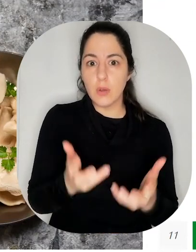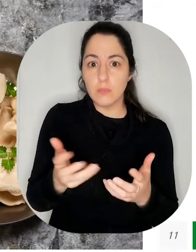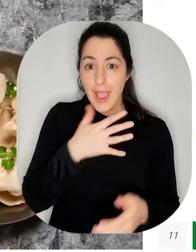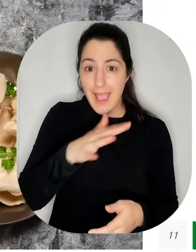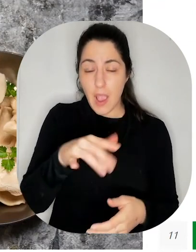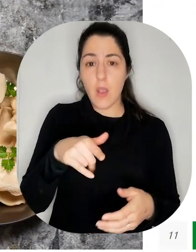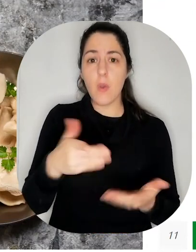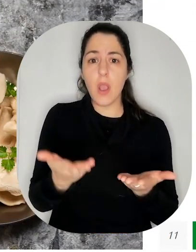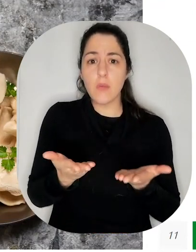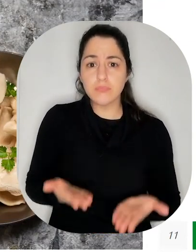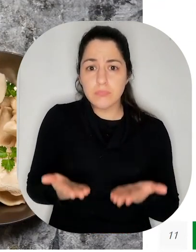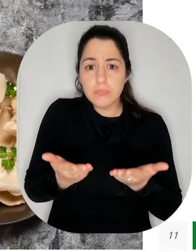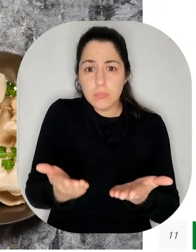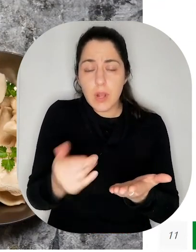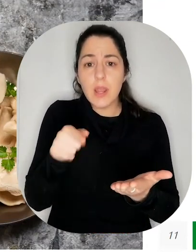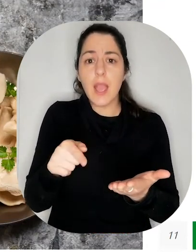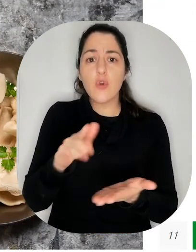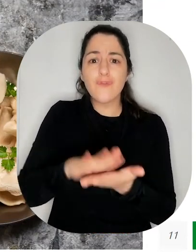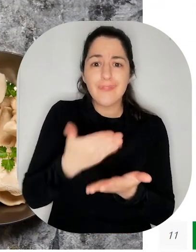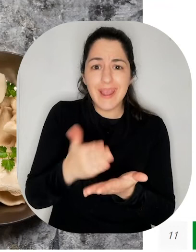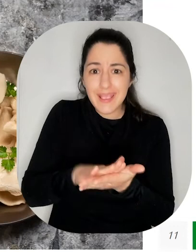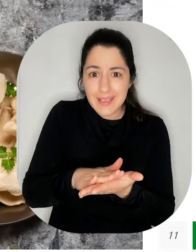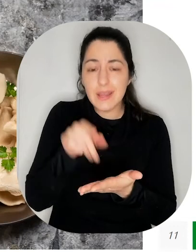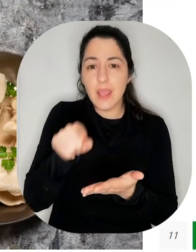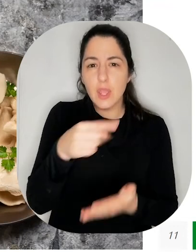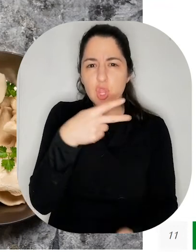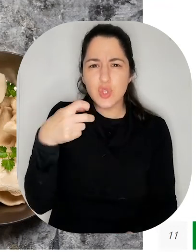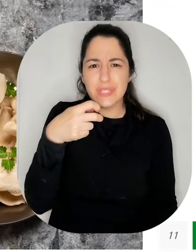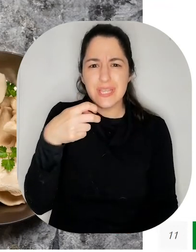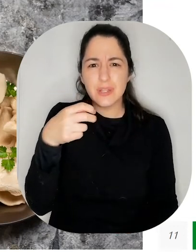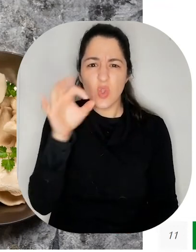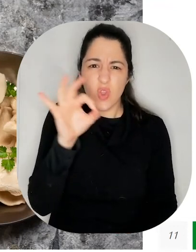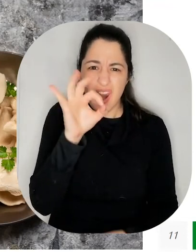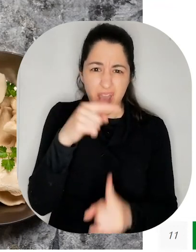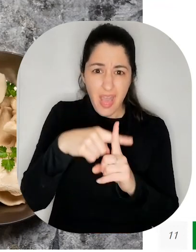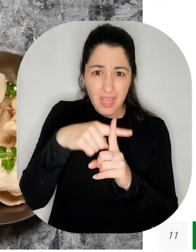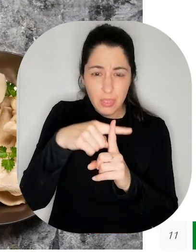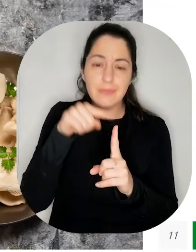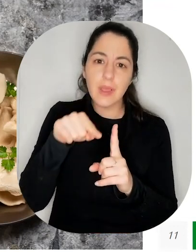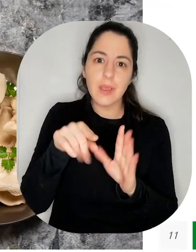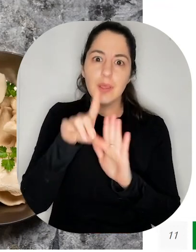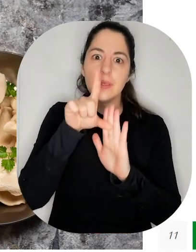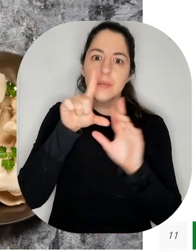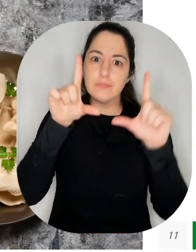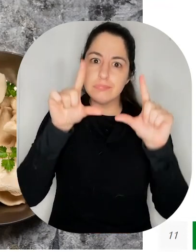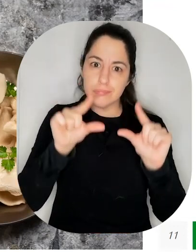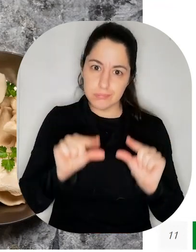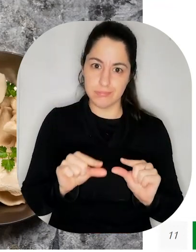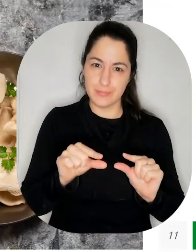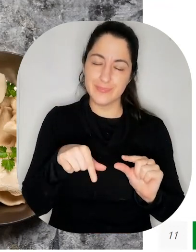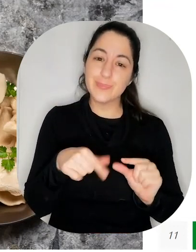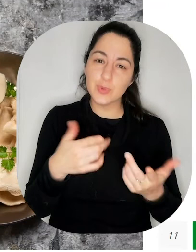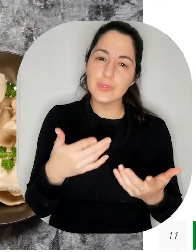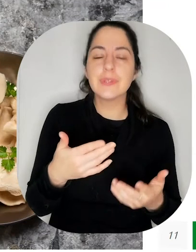lado, hervir, hornear, freír más de 160, 200 grados baja un poco el contenido de beta-glucanos y proteínas, entonces no